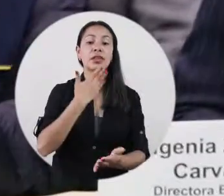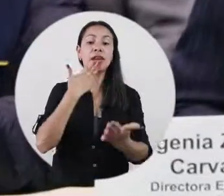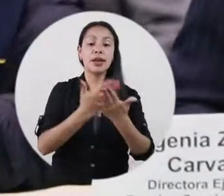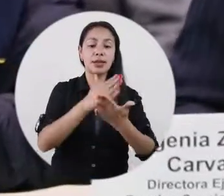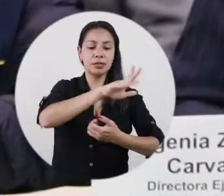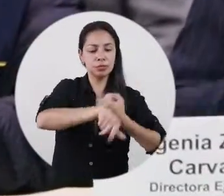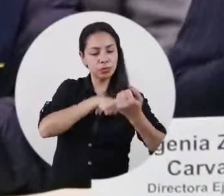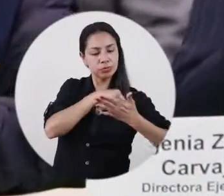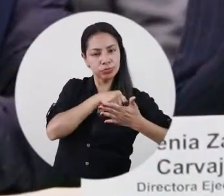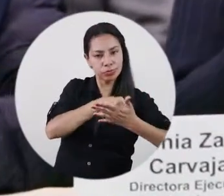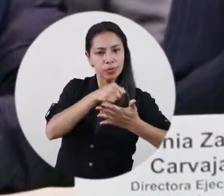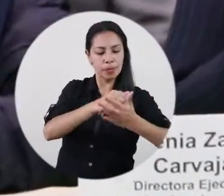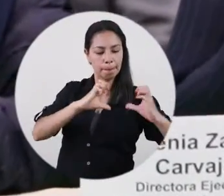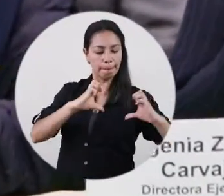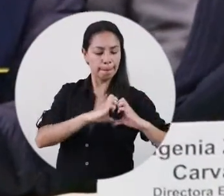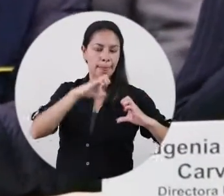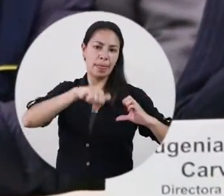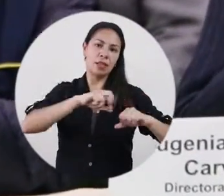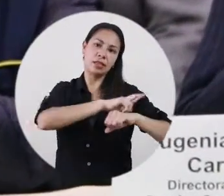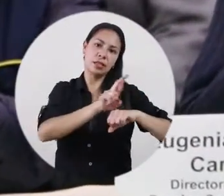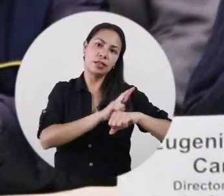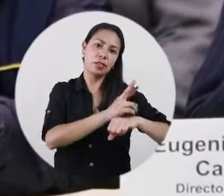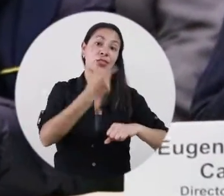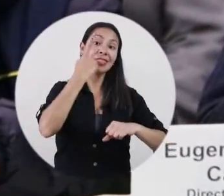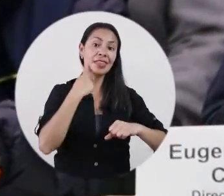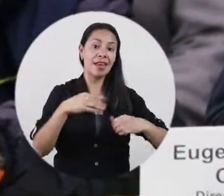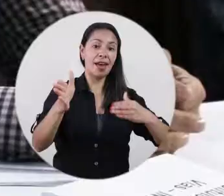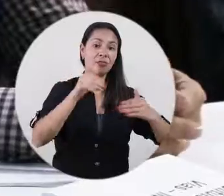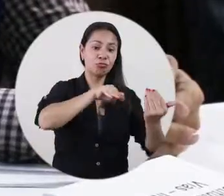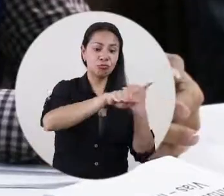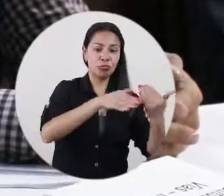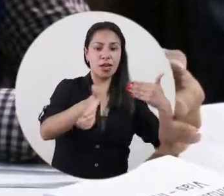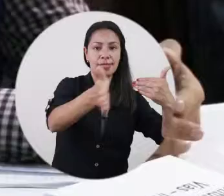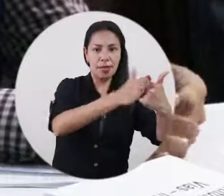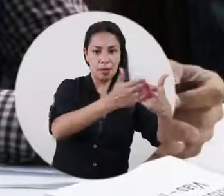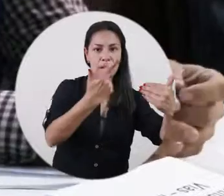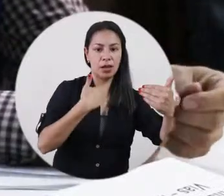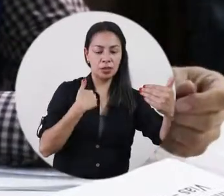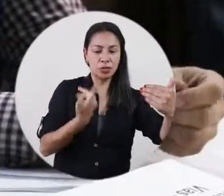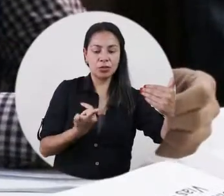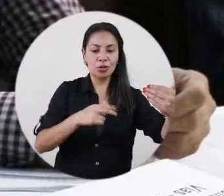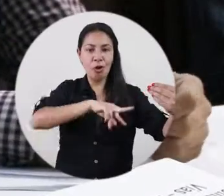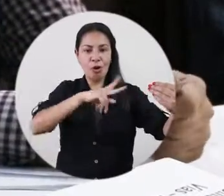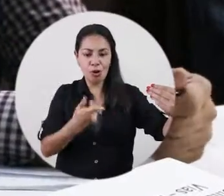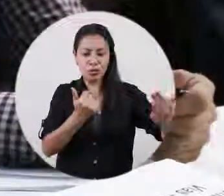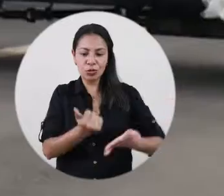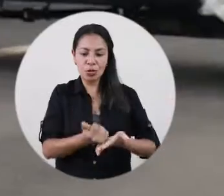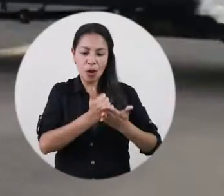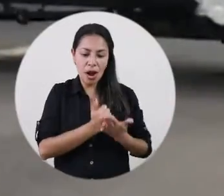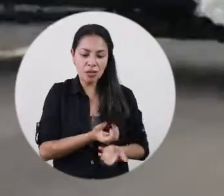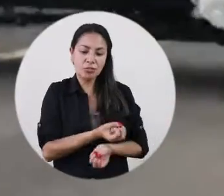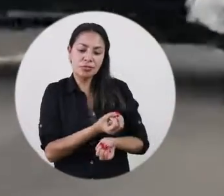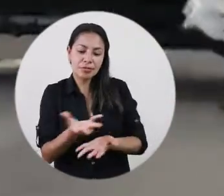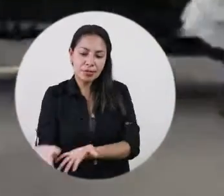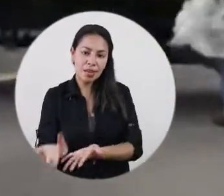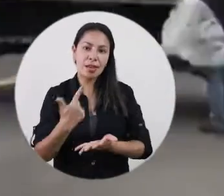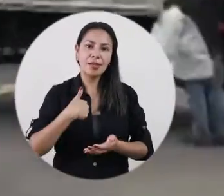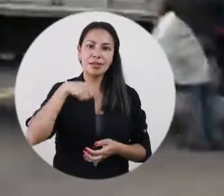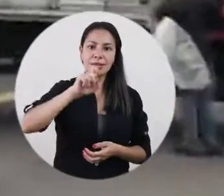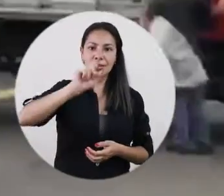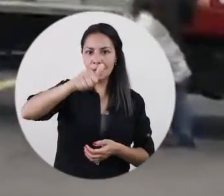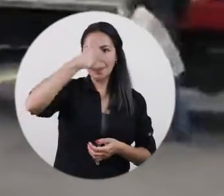y el tema de las entidades operativas gracias a las gestiones del mandatario regional durante los días de bloqueo se logró tener un corredor humanitario